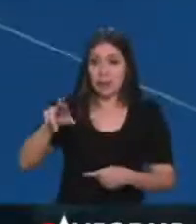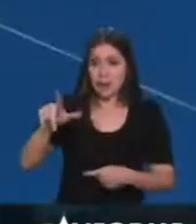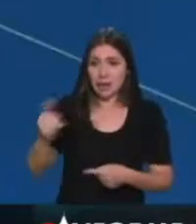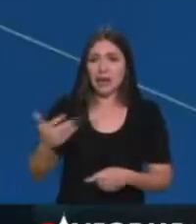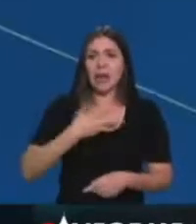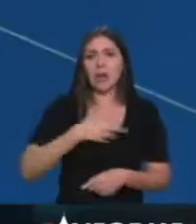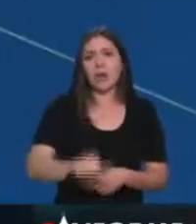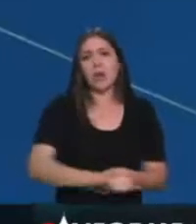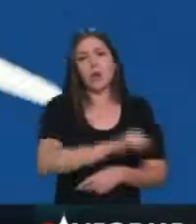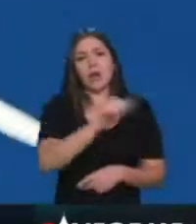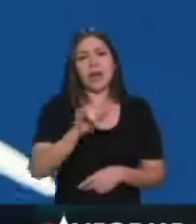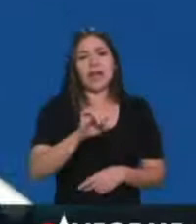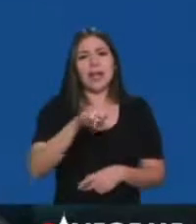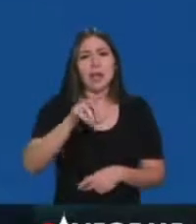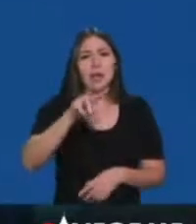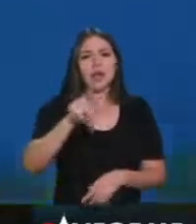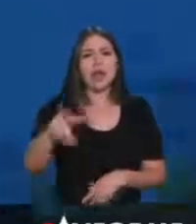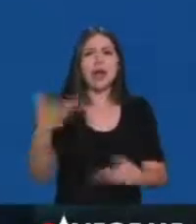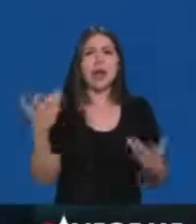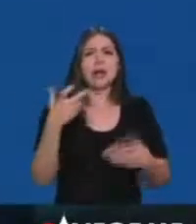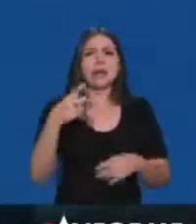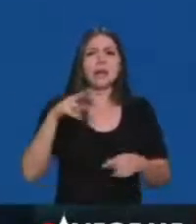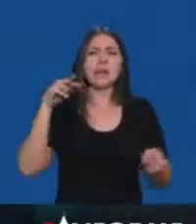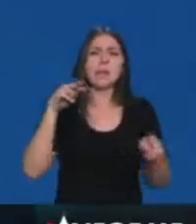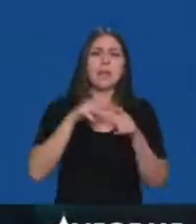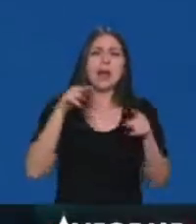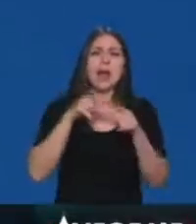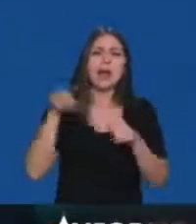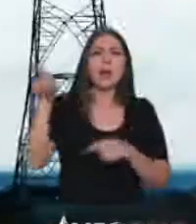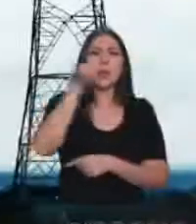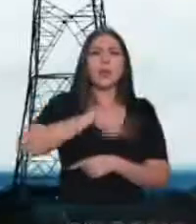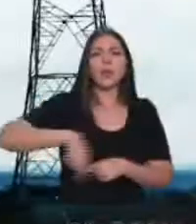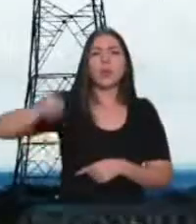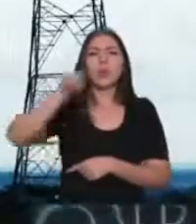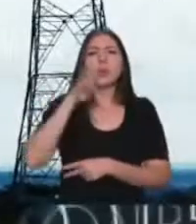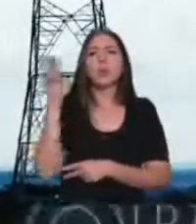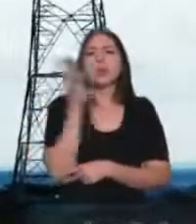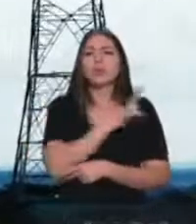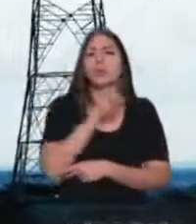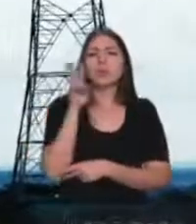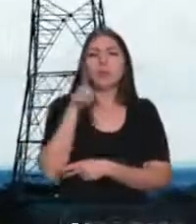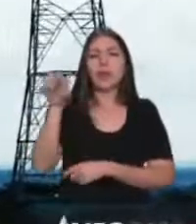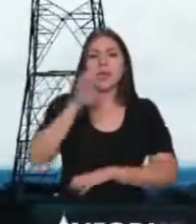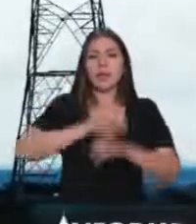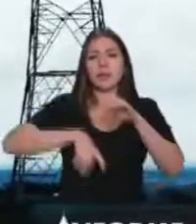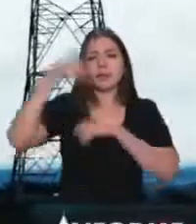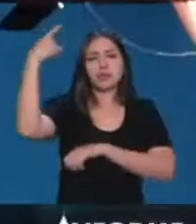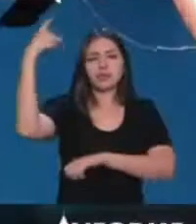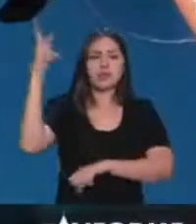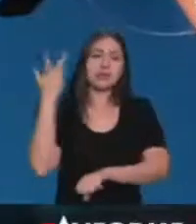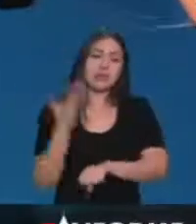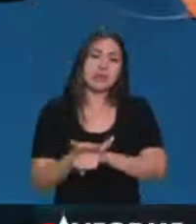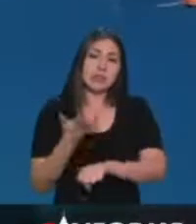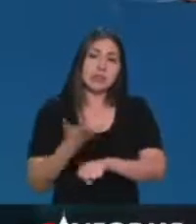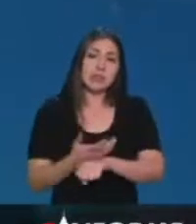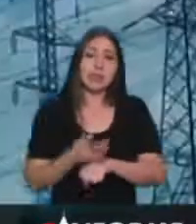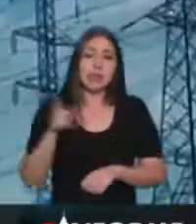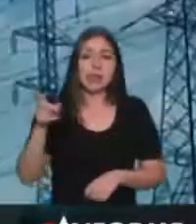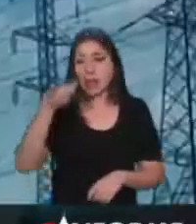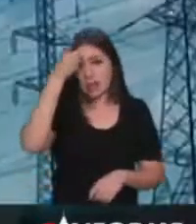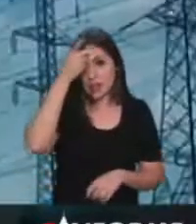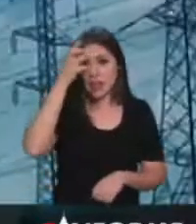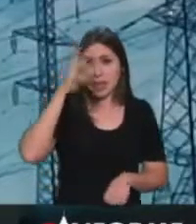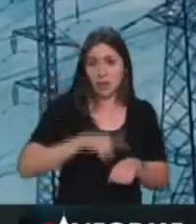hace parques eólicos. Recordemos, Yenova, una empresa norteamericana, donde uno de sus grandes directores aquí